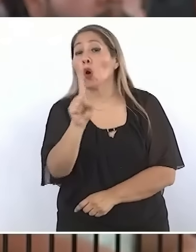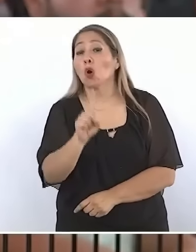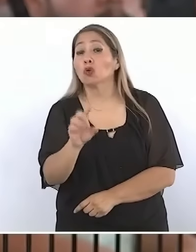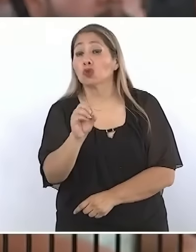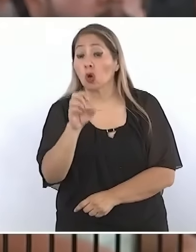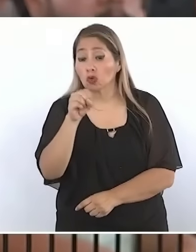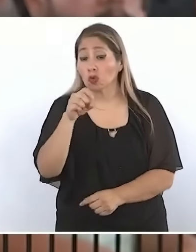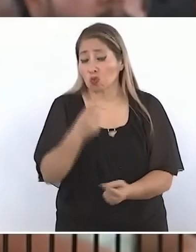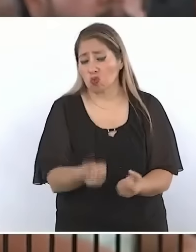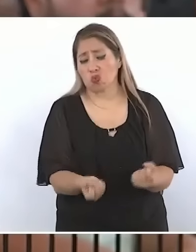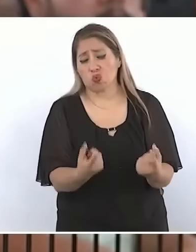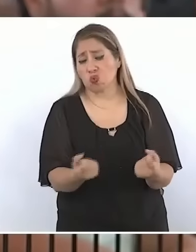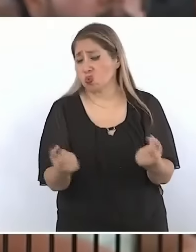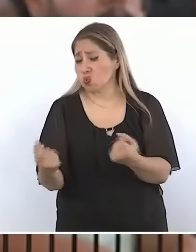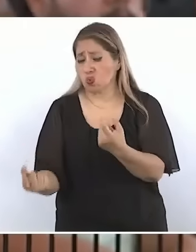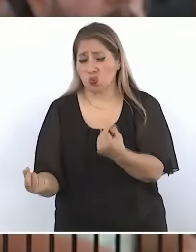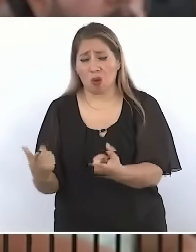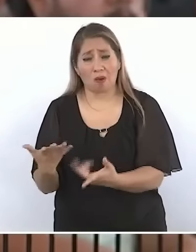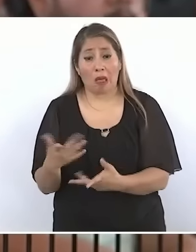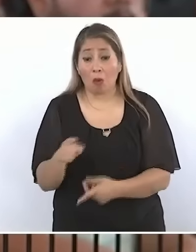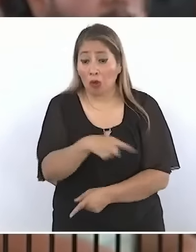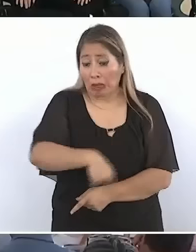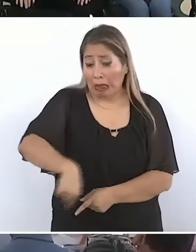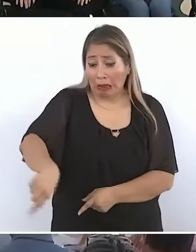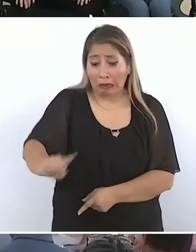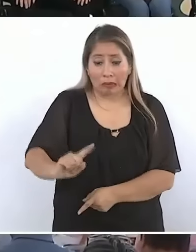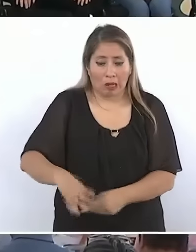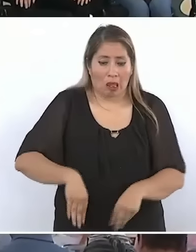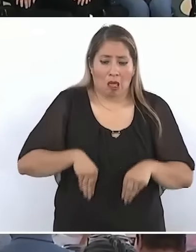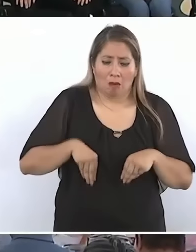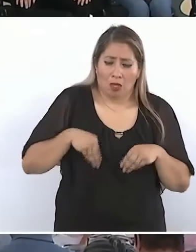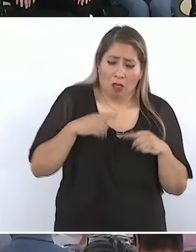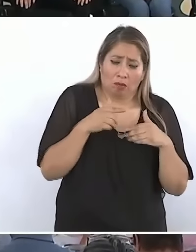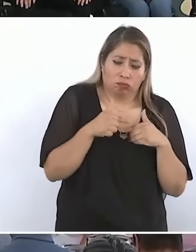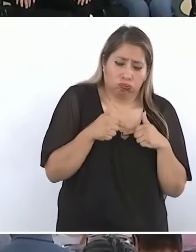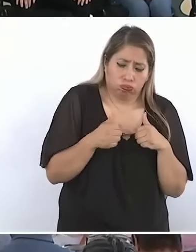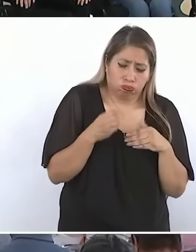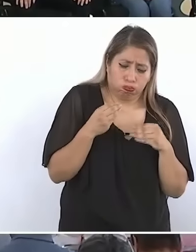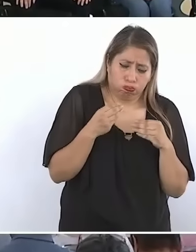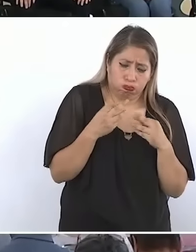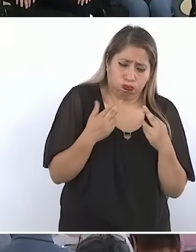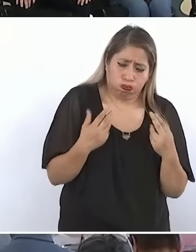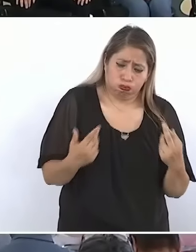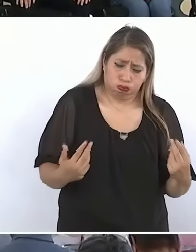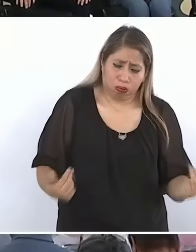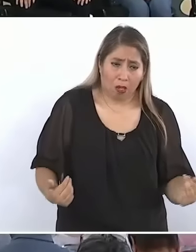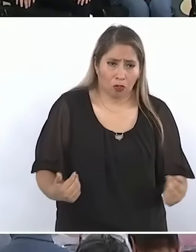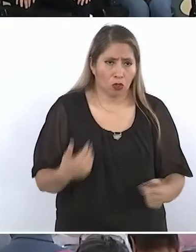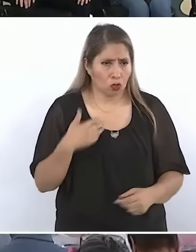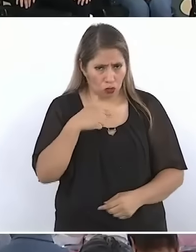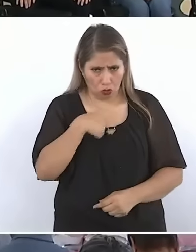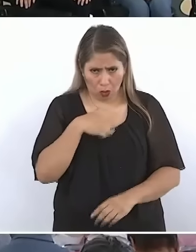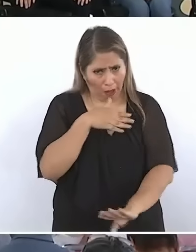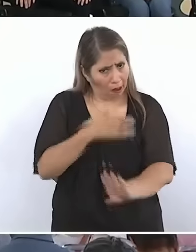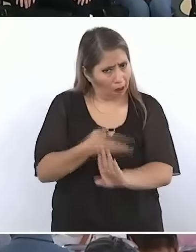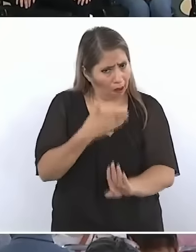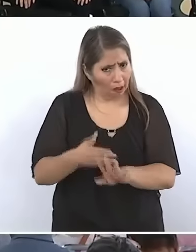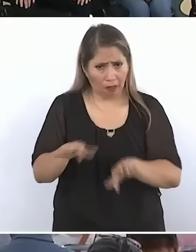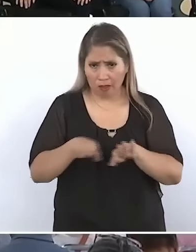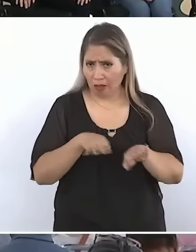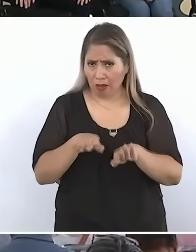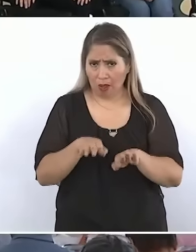mueren y ahí queda la vida de ellos. Entonces, no estoy en contra del trabajo, estoy en contra de